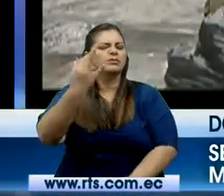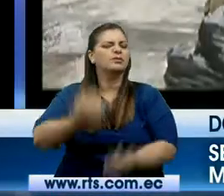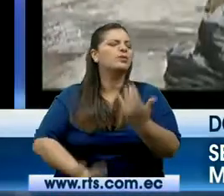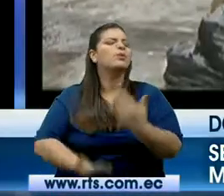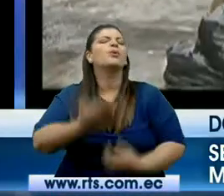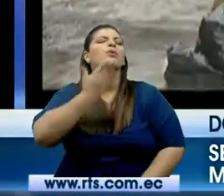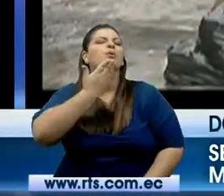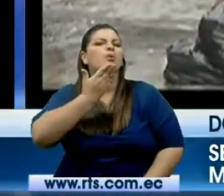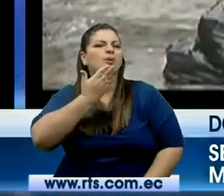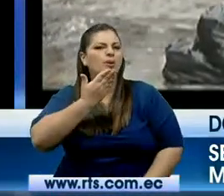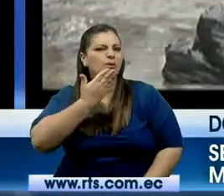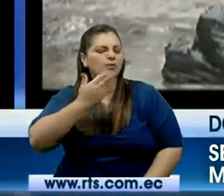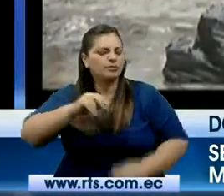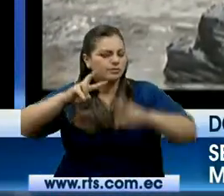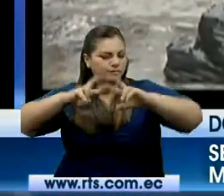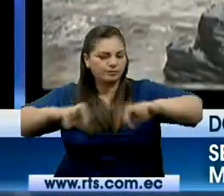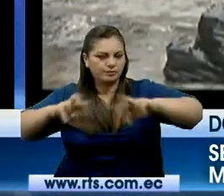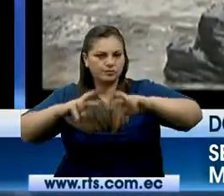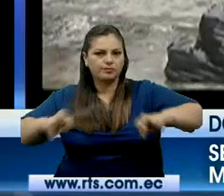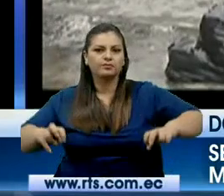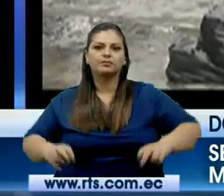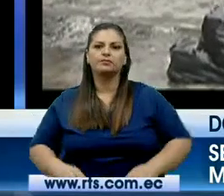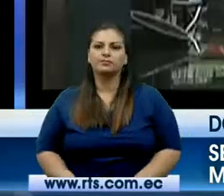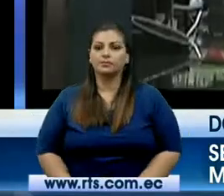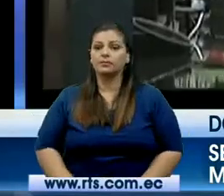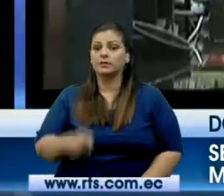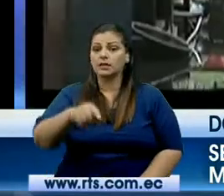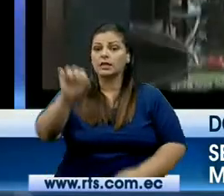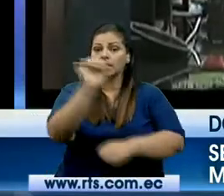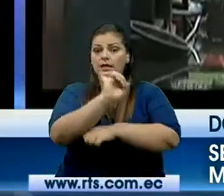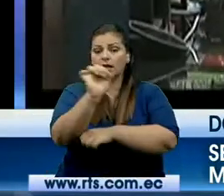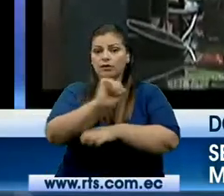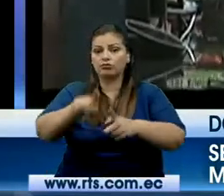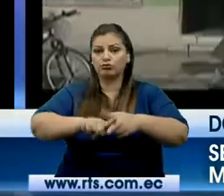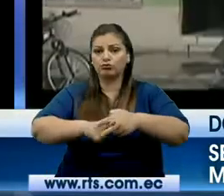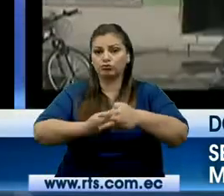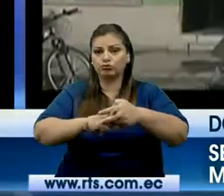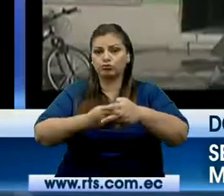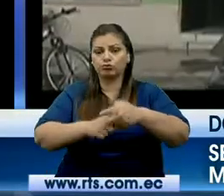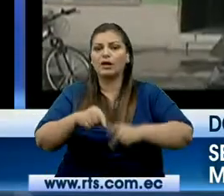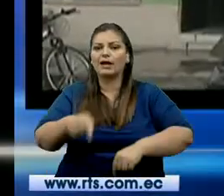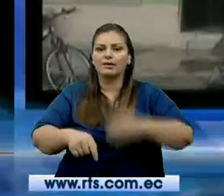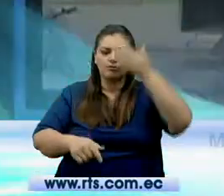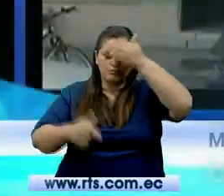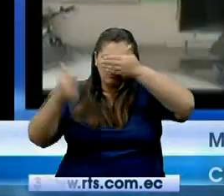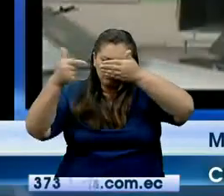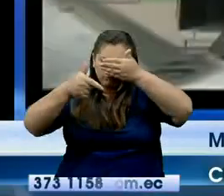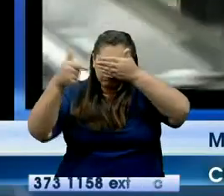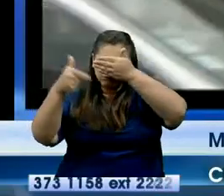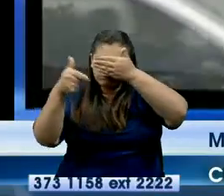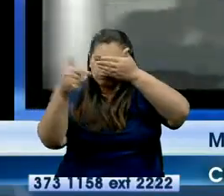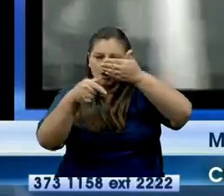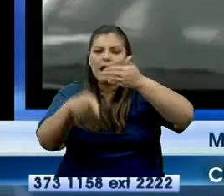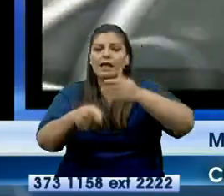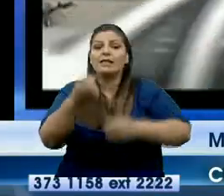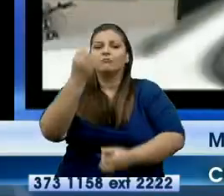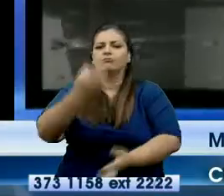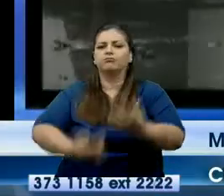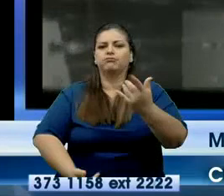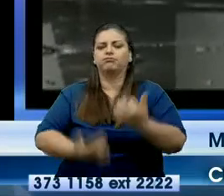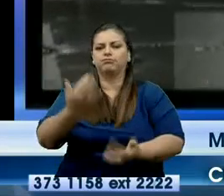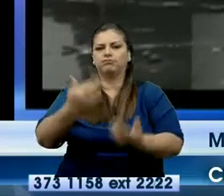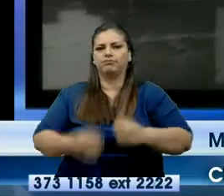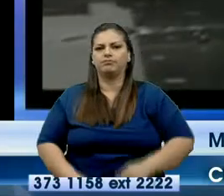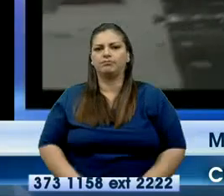Se contaminó en el interior un carro, como usted ve, y todo lo que es en el interior del taller. ¿No se registran